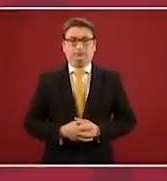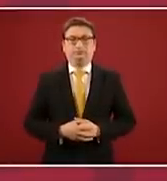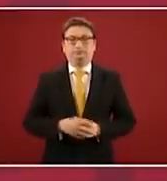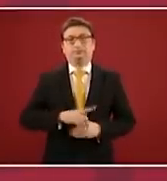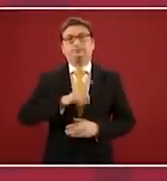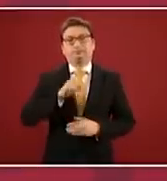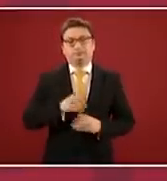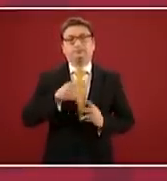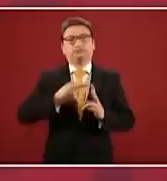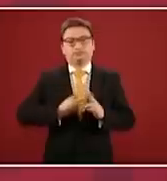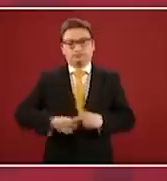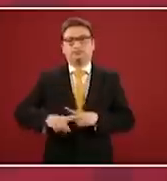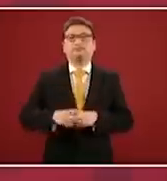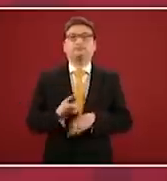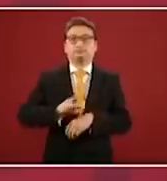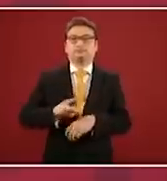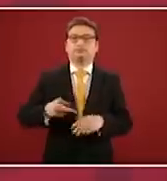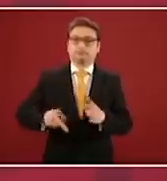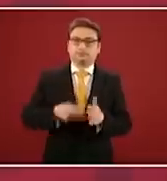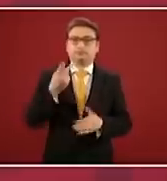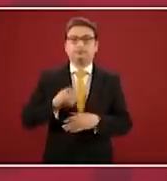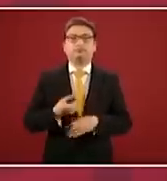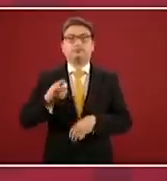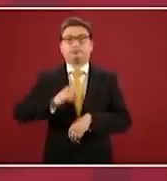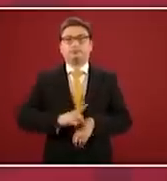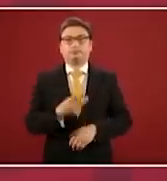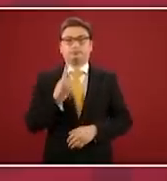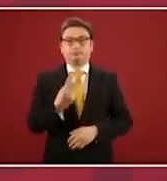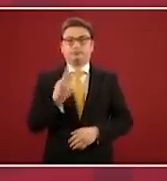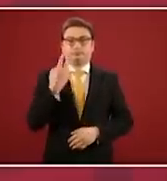reiniciar el día 2 de enero.